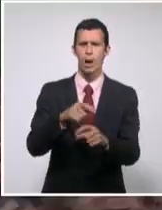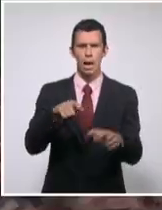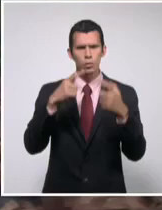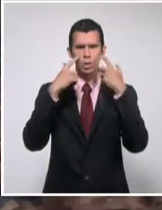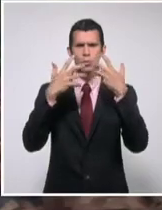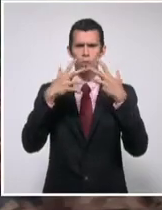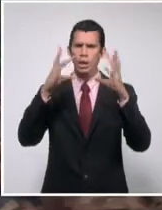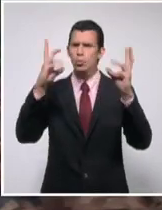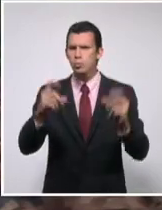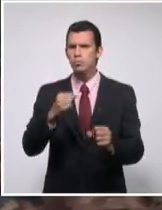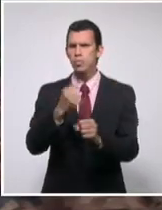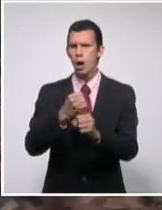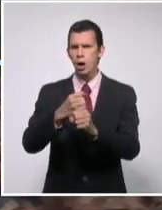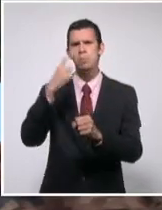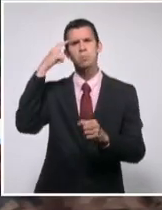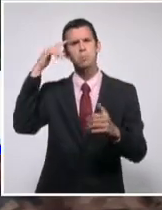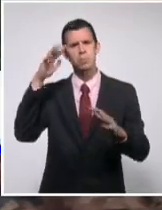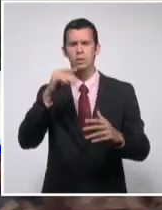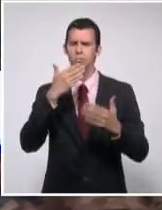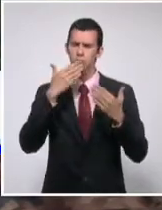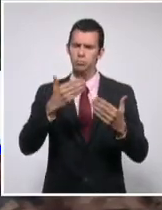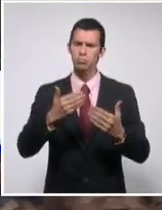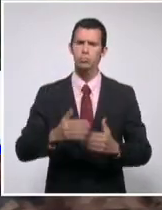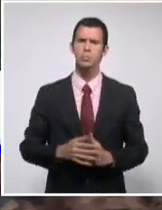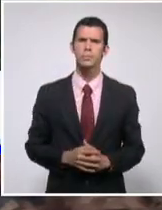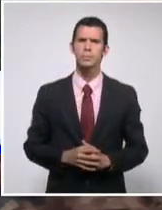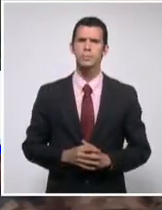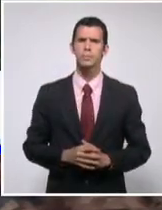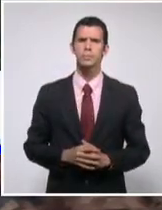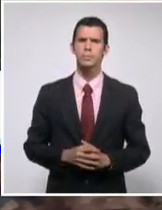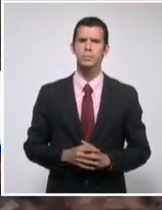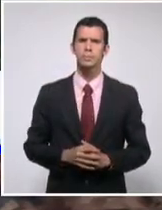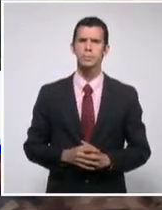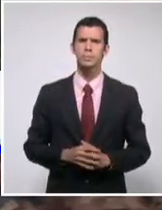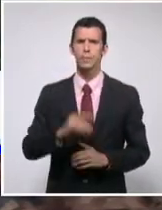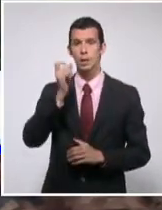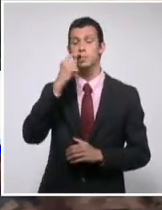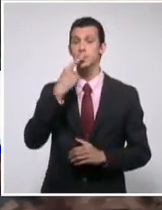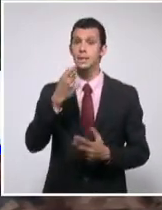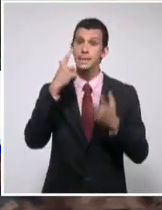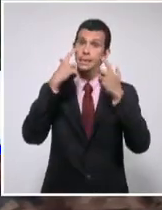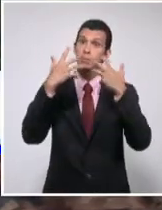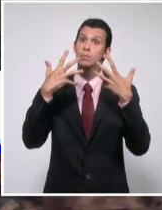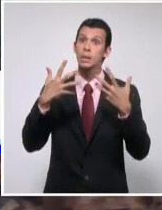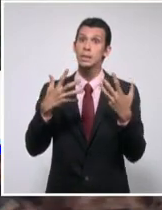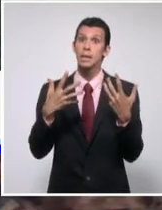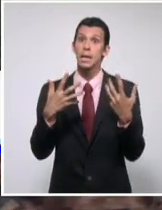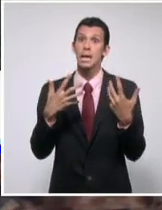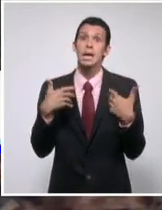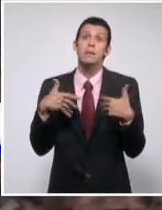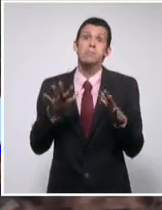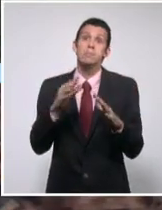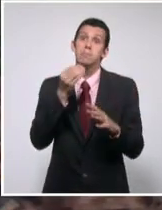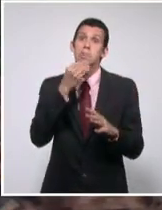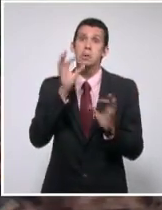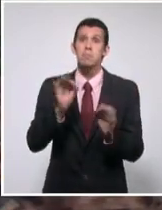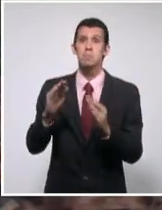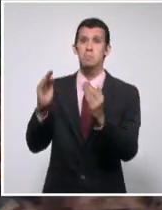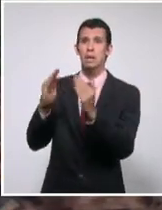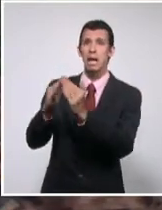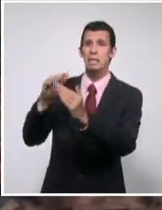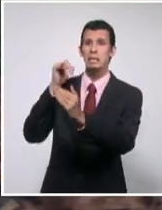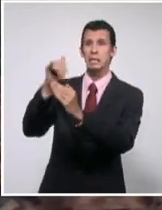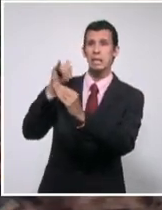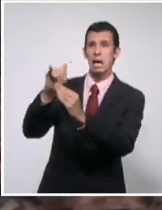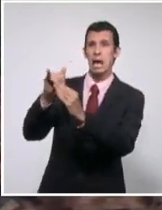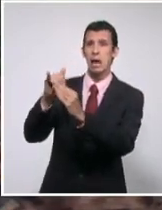desde el punto de vista humanitario es importante llegar a cada una de estas personas que a lo mejor se sienten un poco aislados a lo más se siento un poco solo